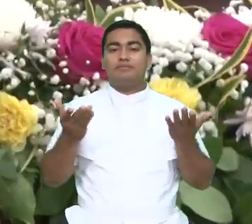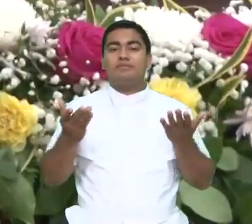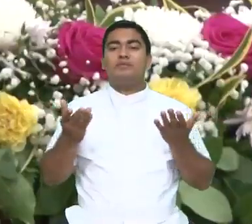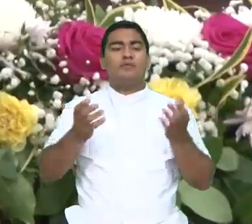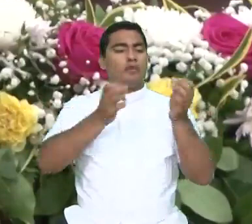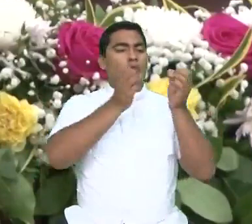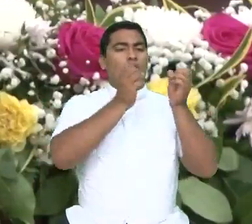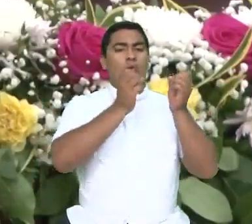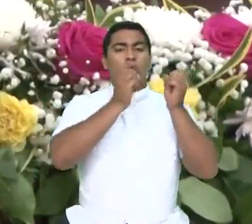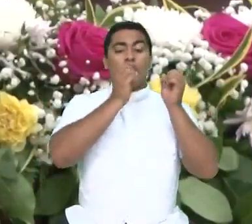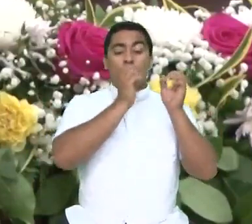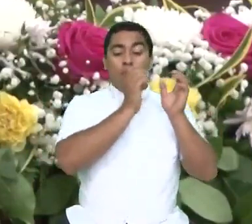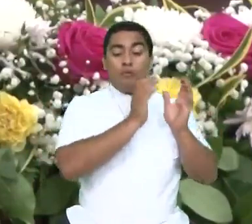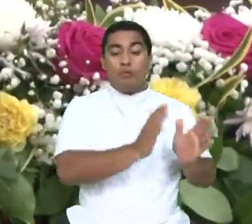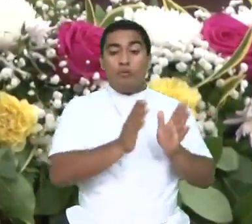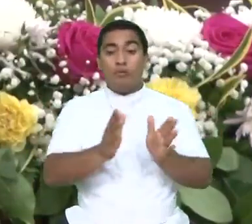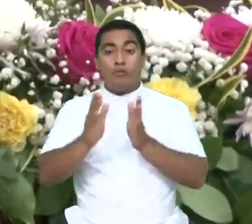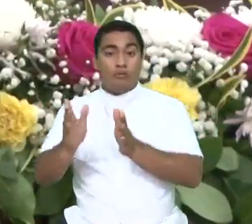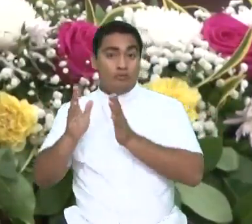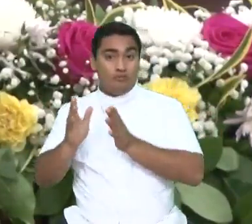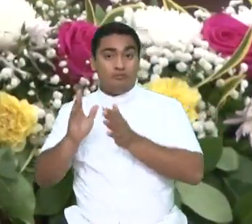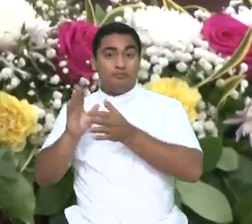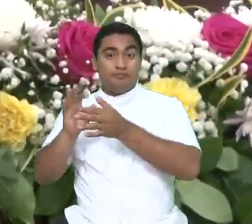coordinadamente, en conjunto.